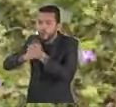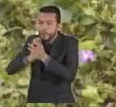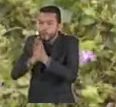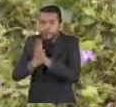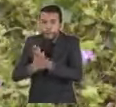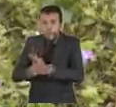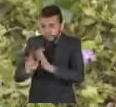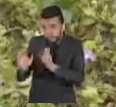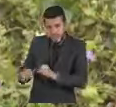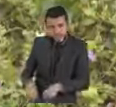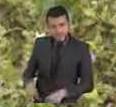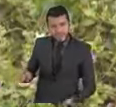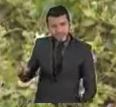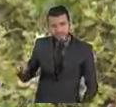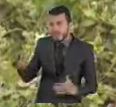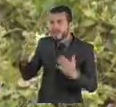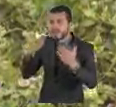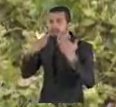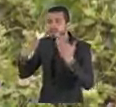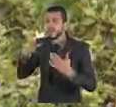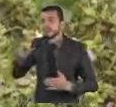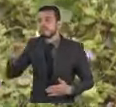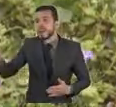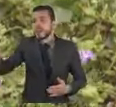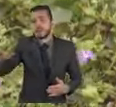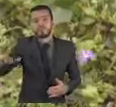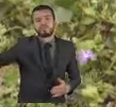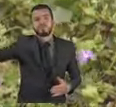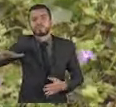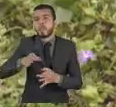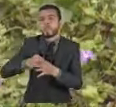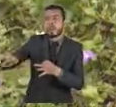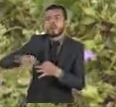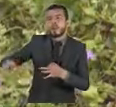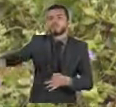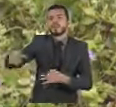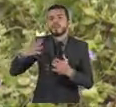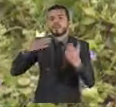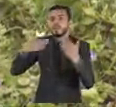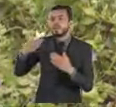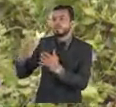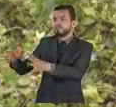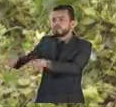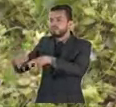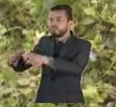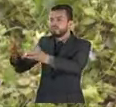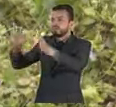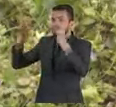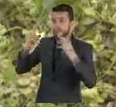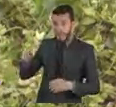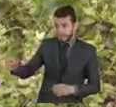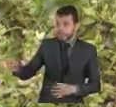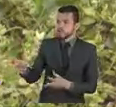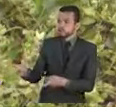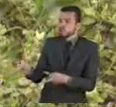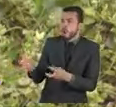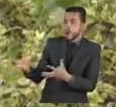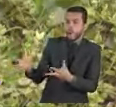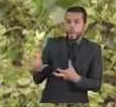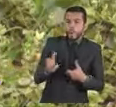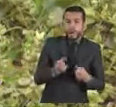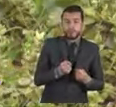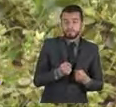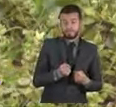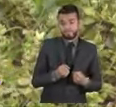vez más estrecha, cada vez más amplia de nuestras zonas rurales. Y en eso la región metropolitana de Bogotá y Cundinamarca es